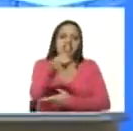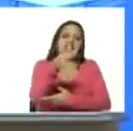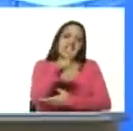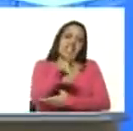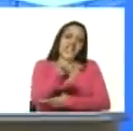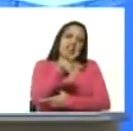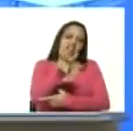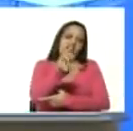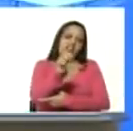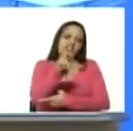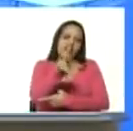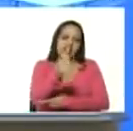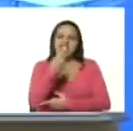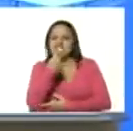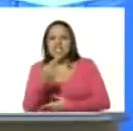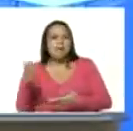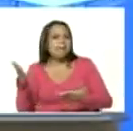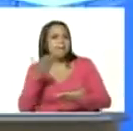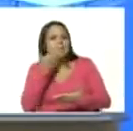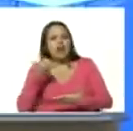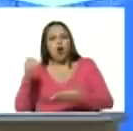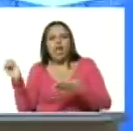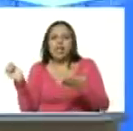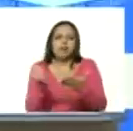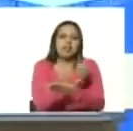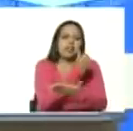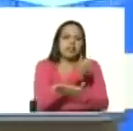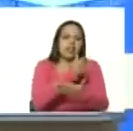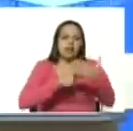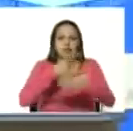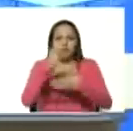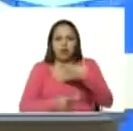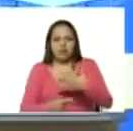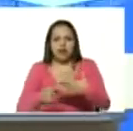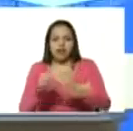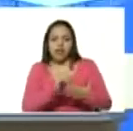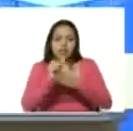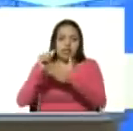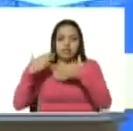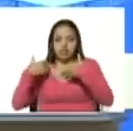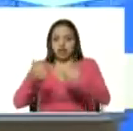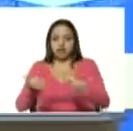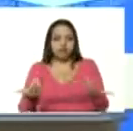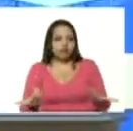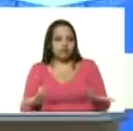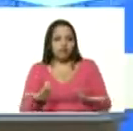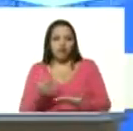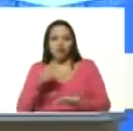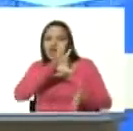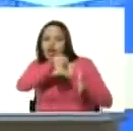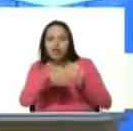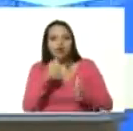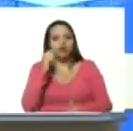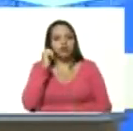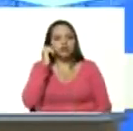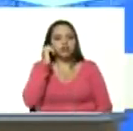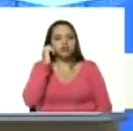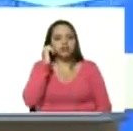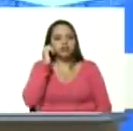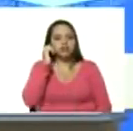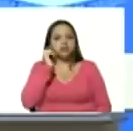dando, deciden eliminar el programa Héroes de la Salud. Son unos delincuentes y también son